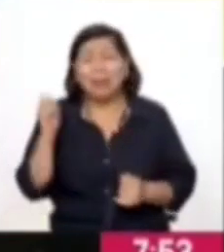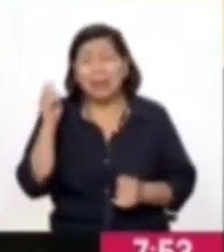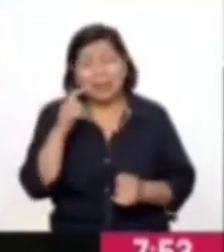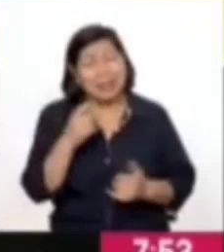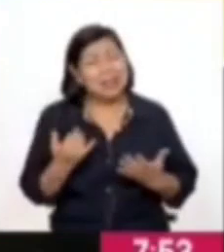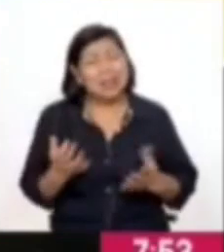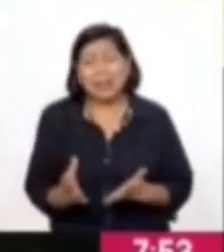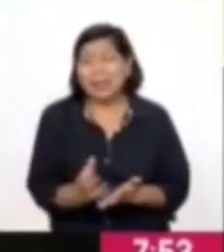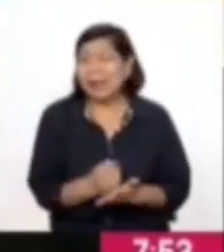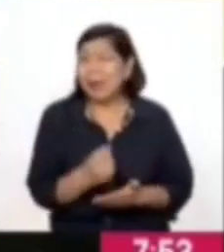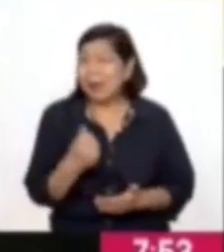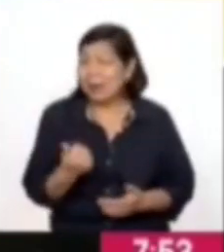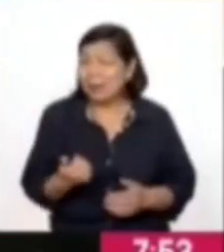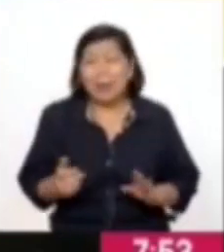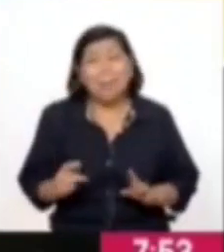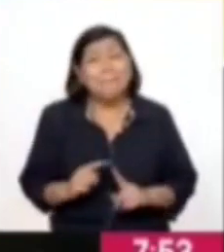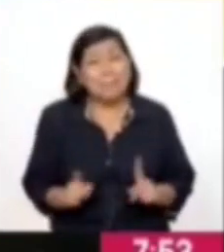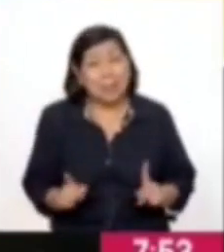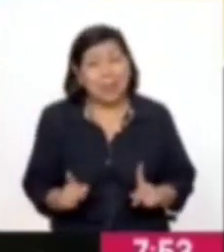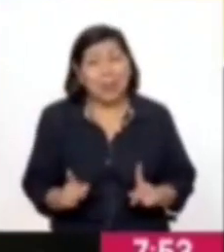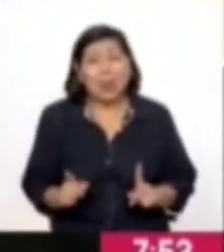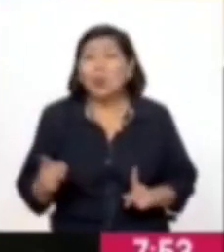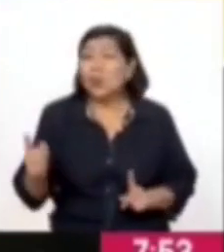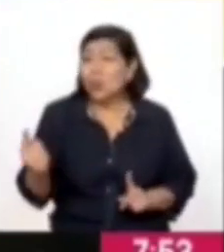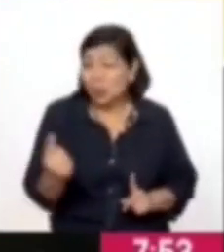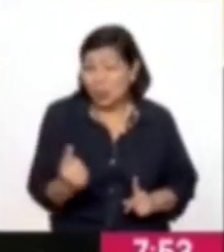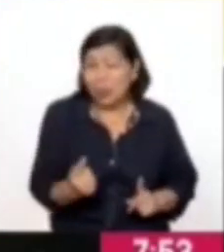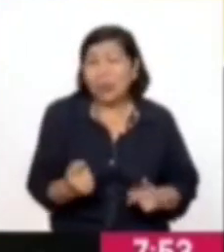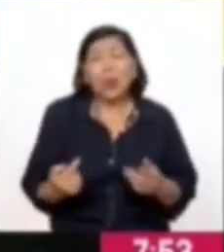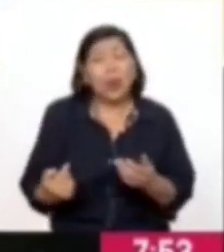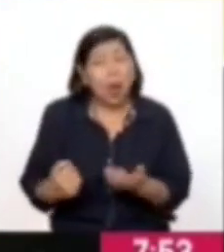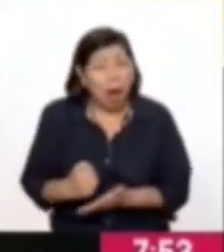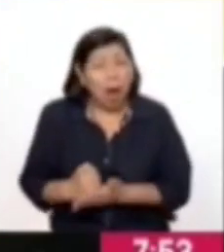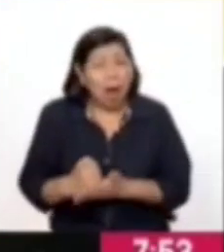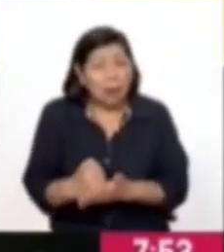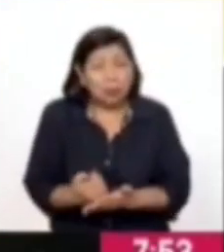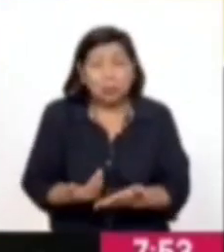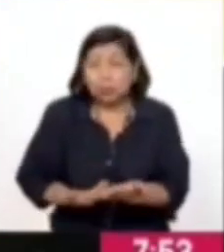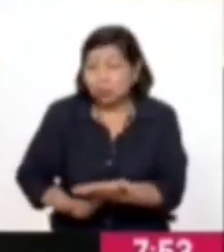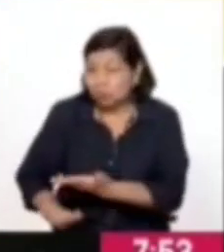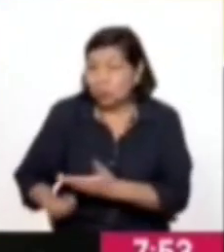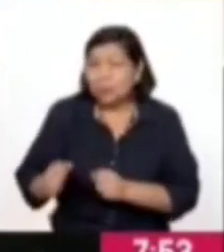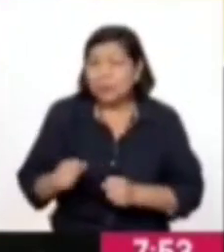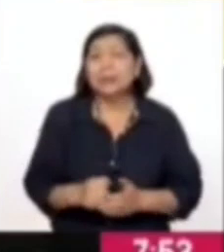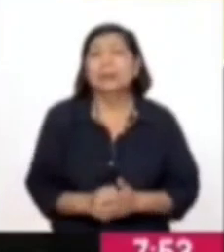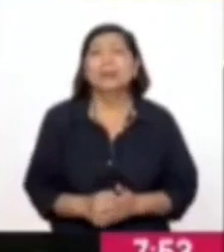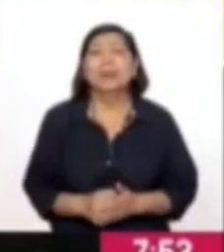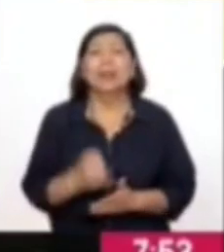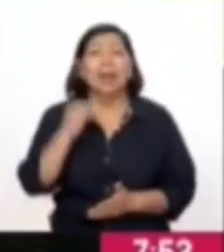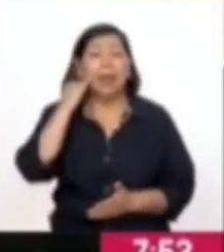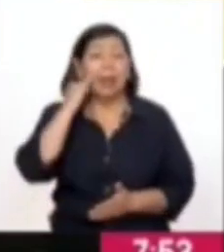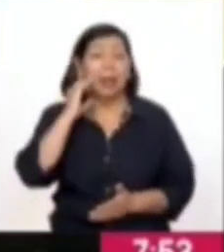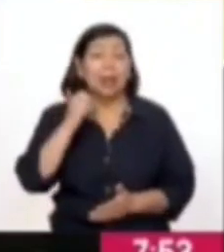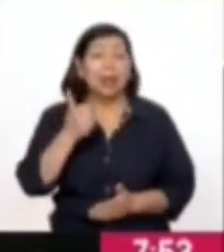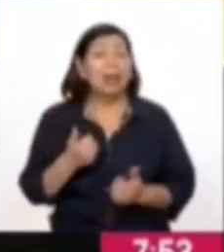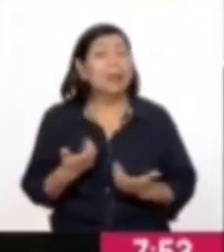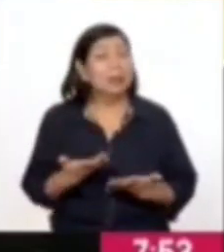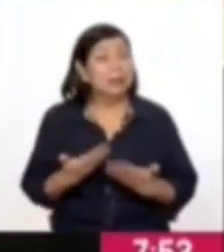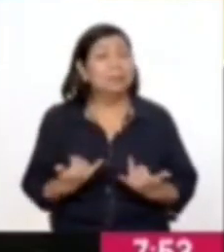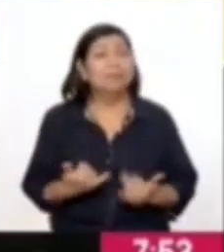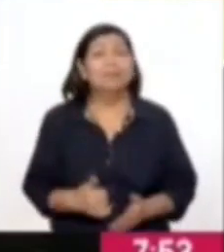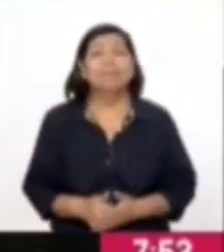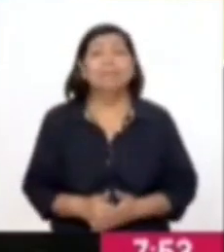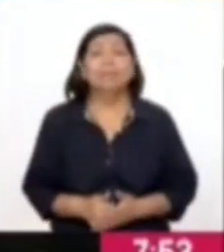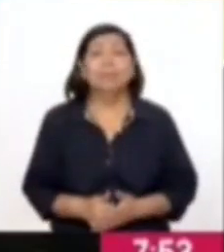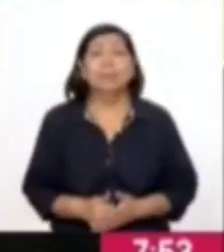difícil recuperarlo rápido, quiero decir, pero el interno sí. Y El en ese interno sentido sí. podemos El interno ayudarnos. sí. Y casi. Exactamente. Y que es un.